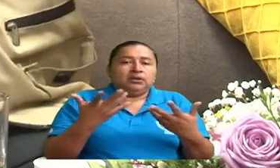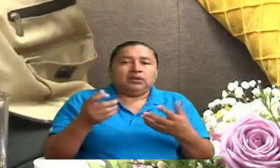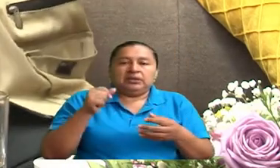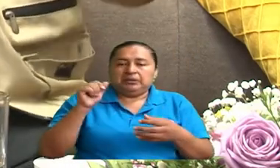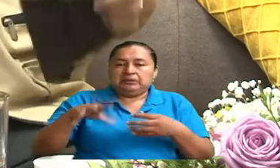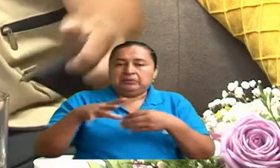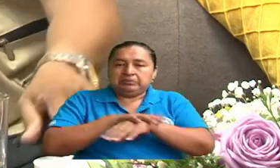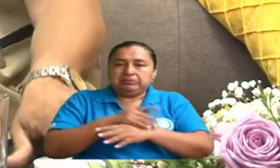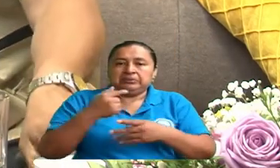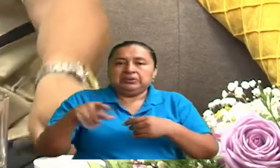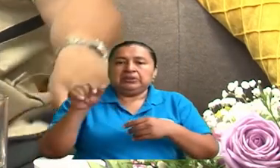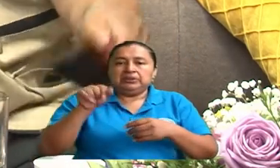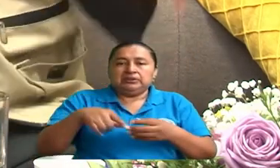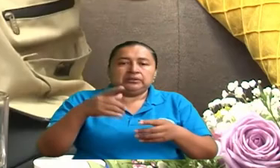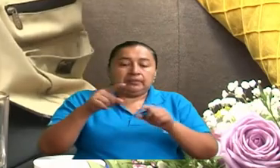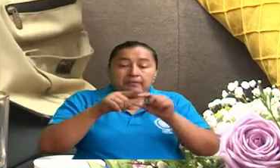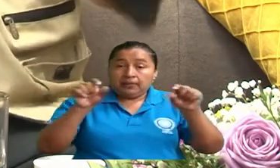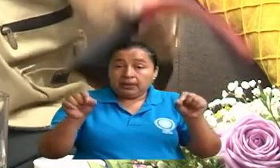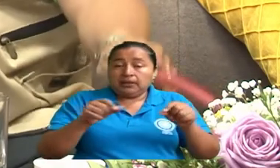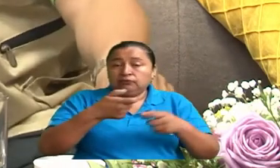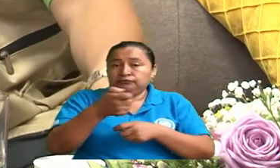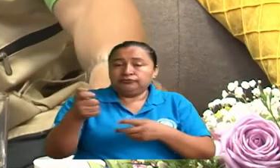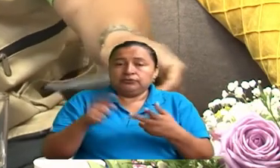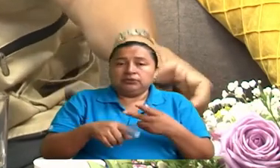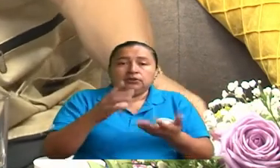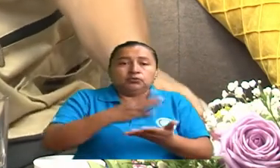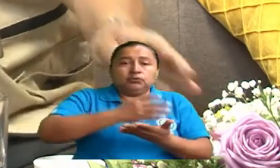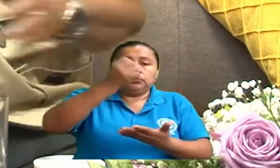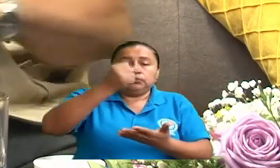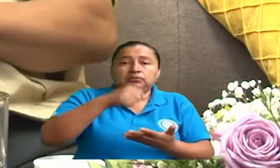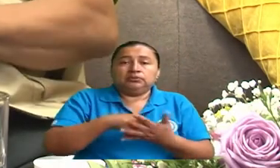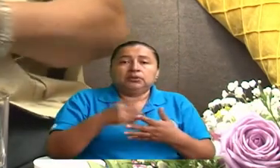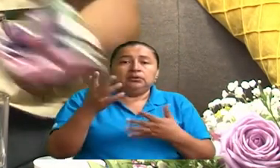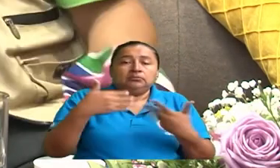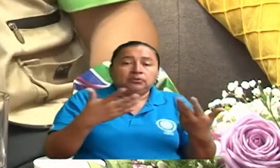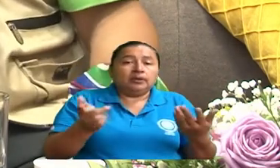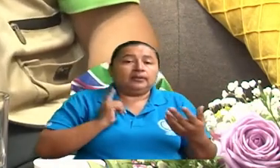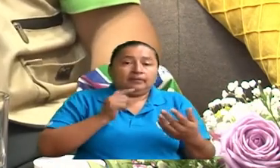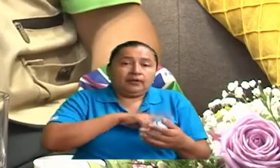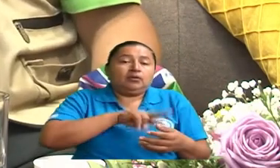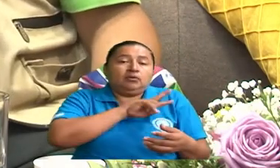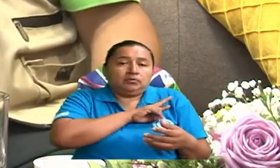de bota, este tuco de manguera, esa botella de PET, todo eso tiene un valor.